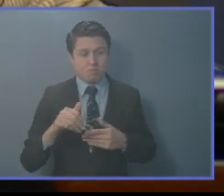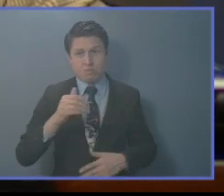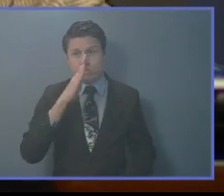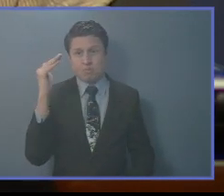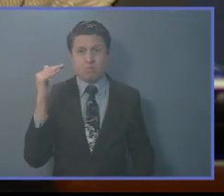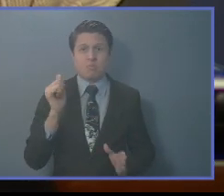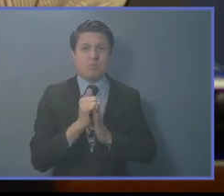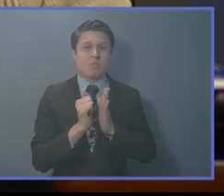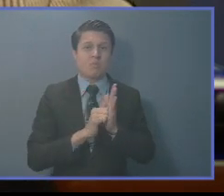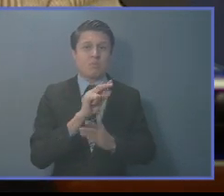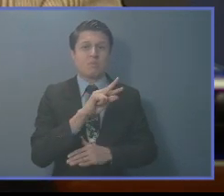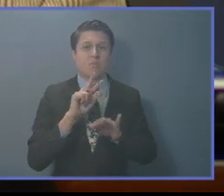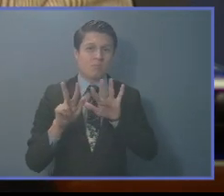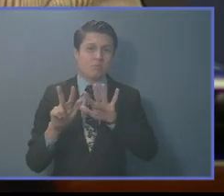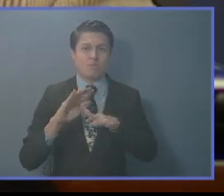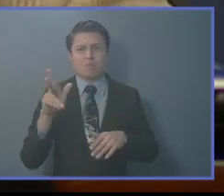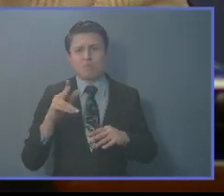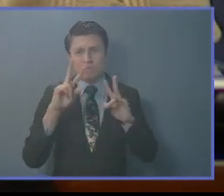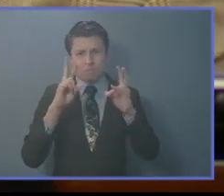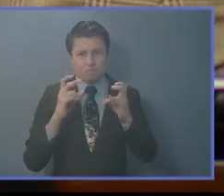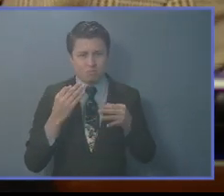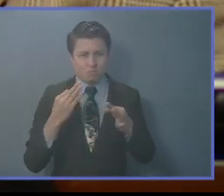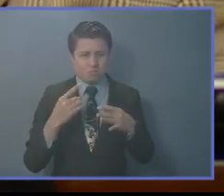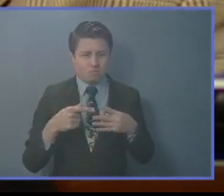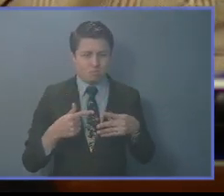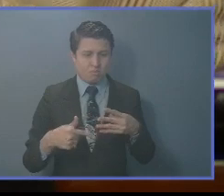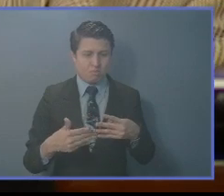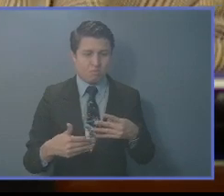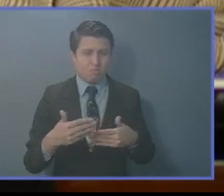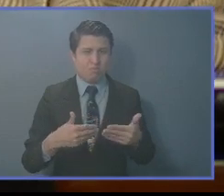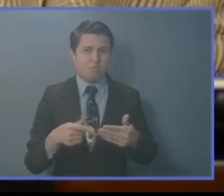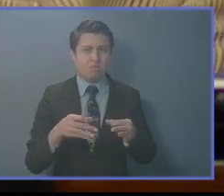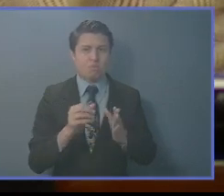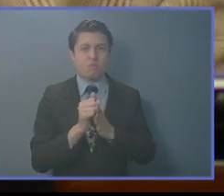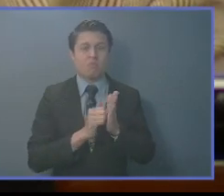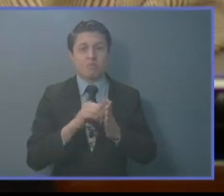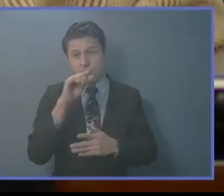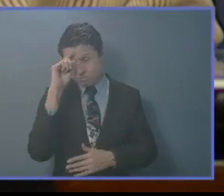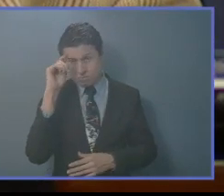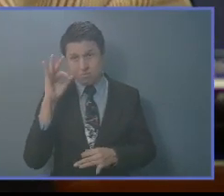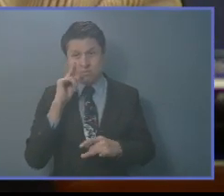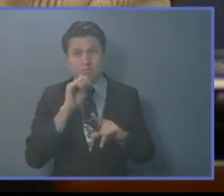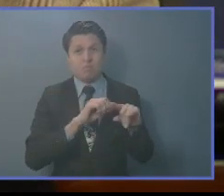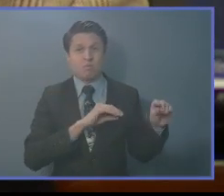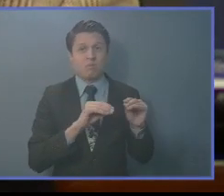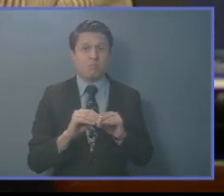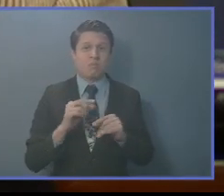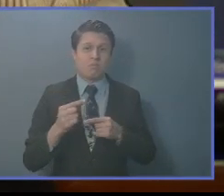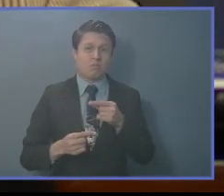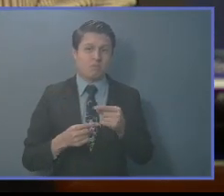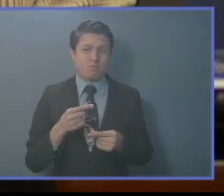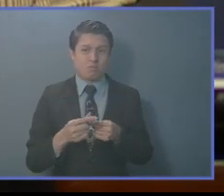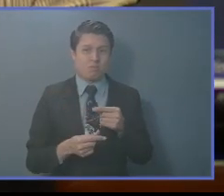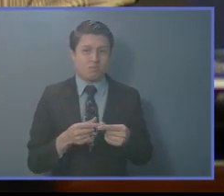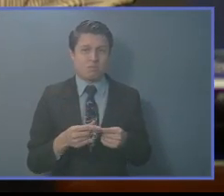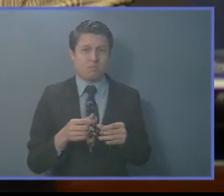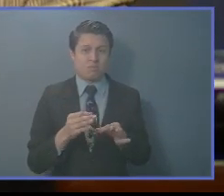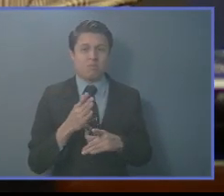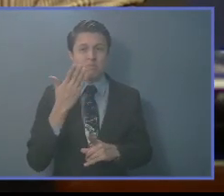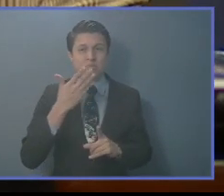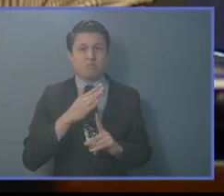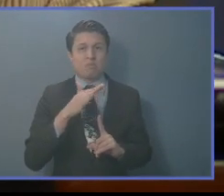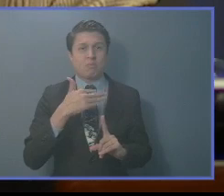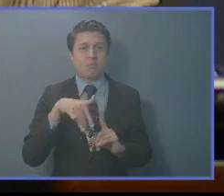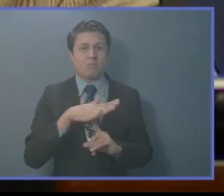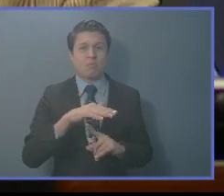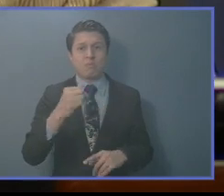artículo 28. Todas las actividades laborales y económicas podrán volver a realizarse en los términos graduales permitidos antes de la emergencia por la